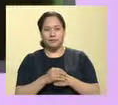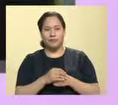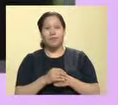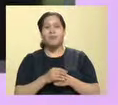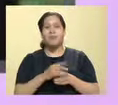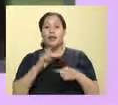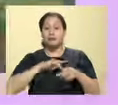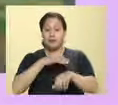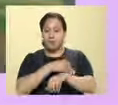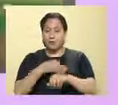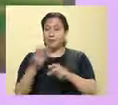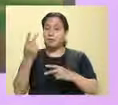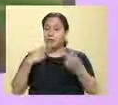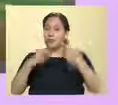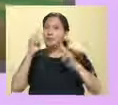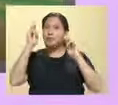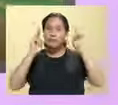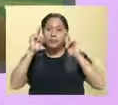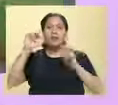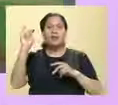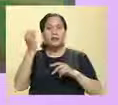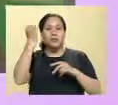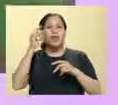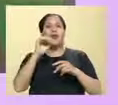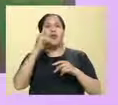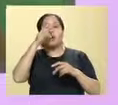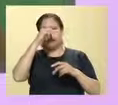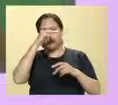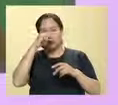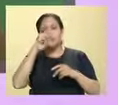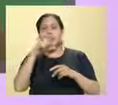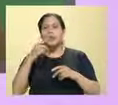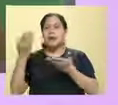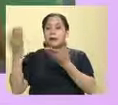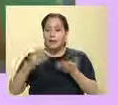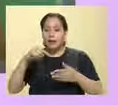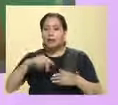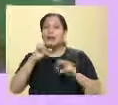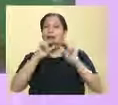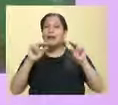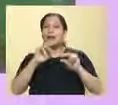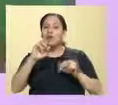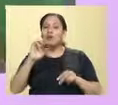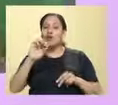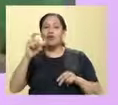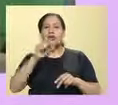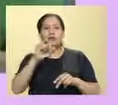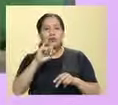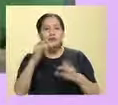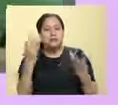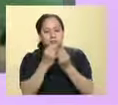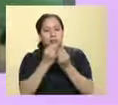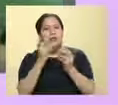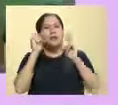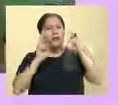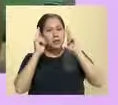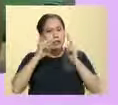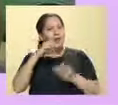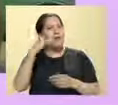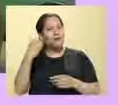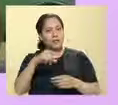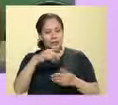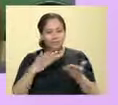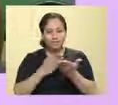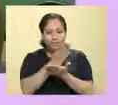Cuando mi familia viene a visitarme de Tijuana o de Hermosillo, venir aquí a Nevería Roxy se convierte en una visita obligada